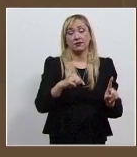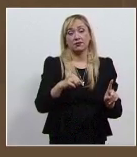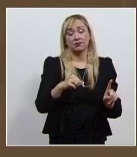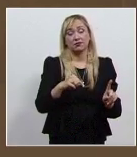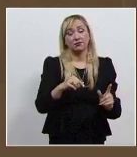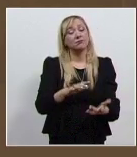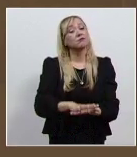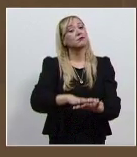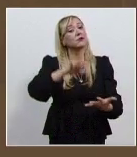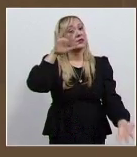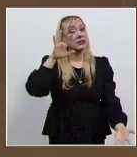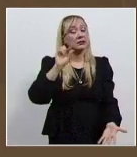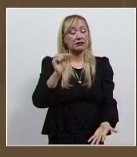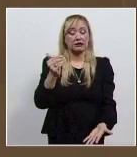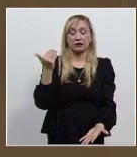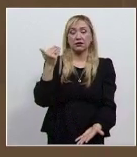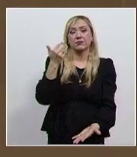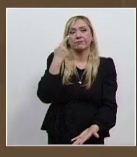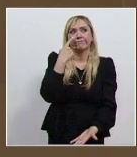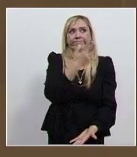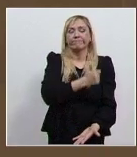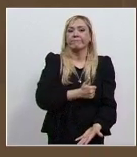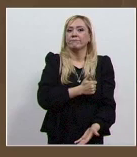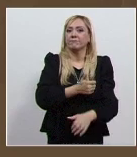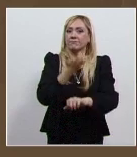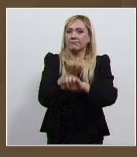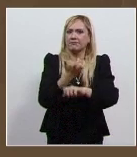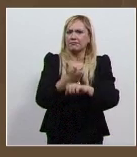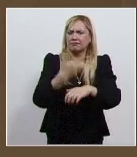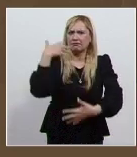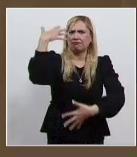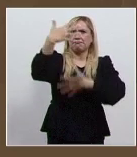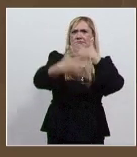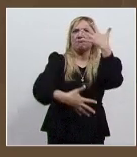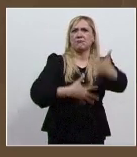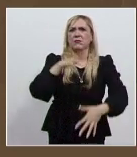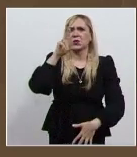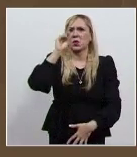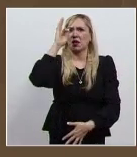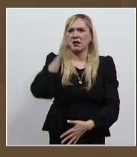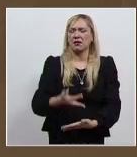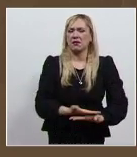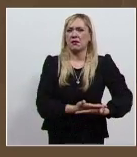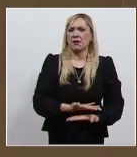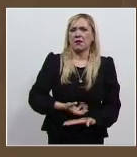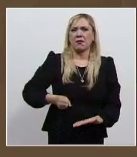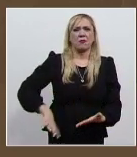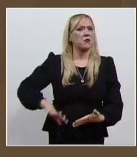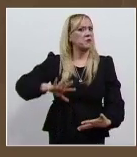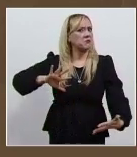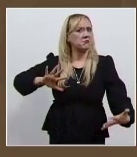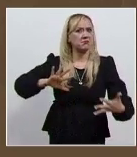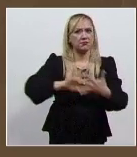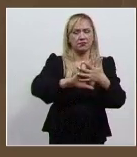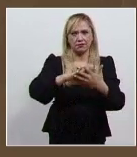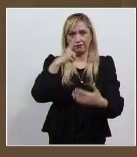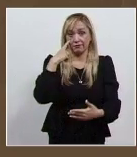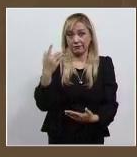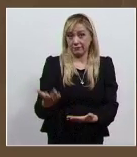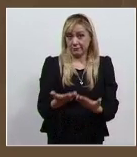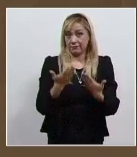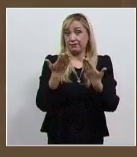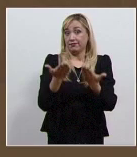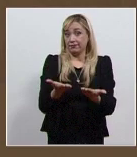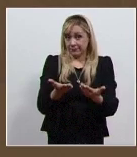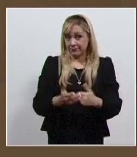todo ante el reciente retroceso que se tuvo en el tema o se tiene en el tema en los Estados Unidos de